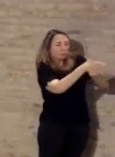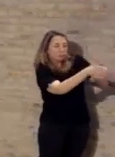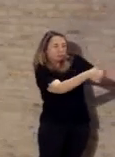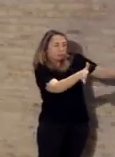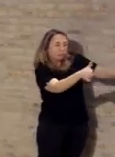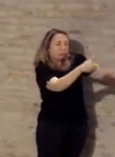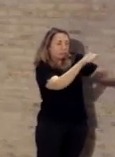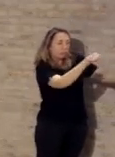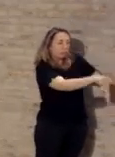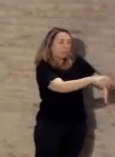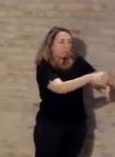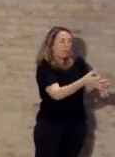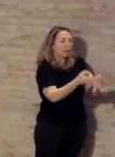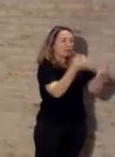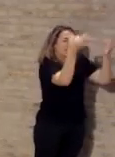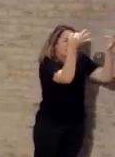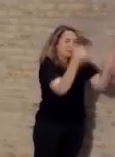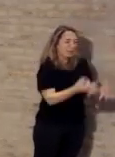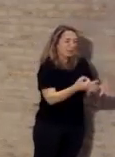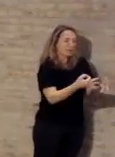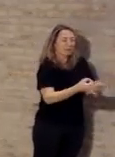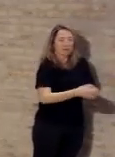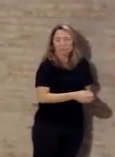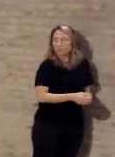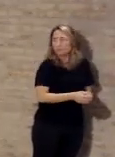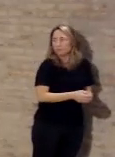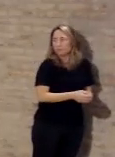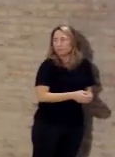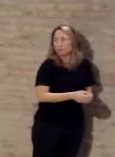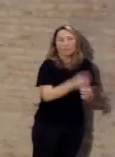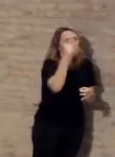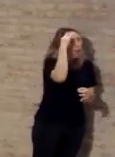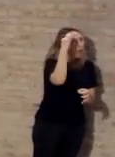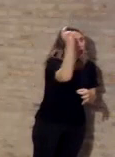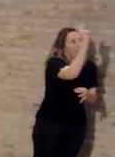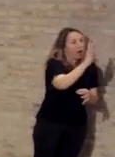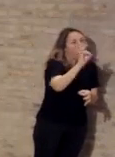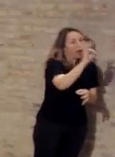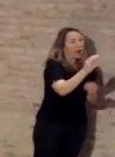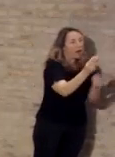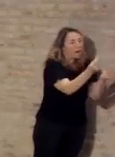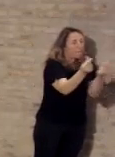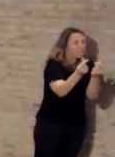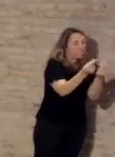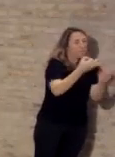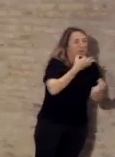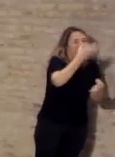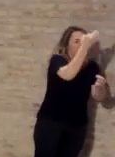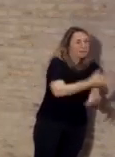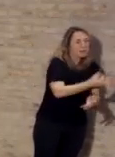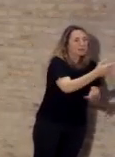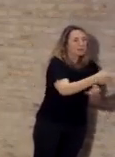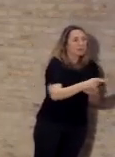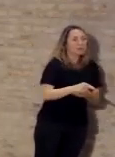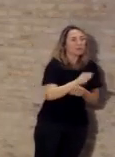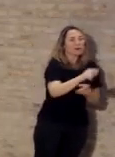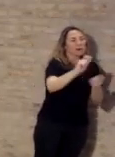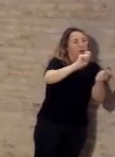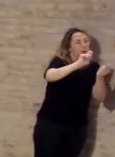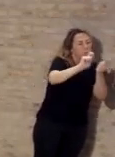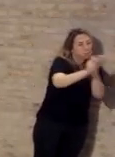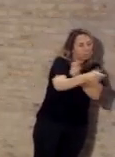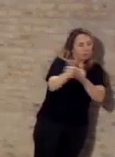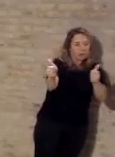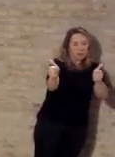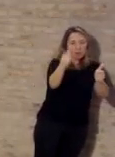eh eh realmente eh la opinión de esta persona sea sea real y no esté